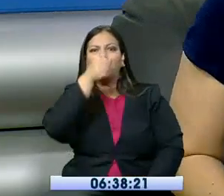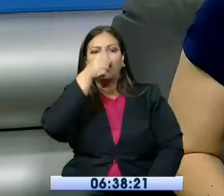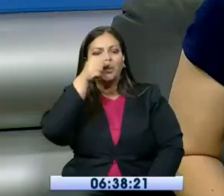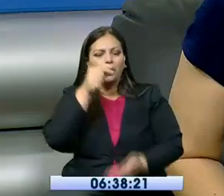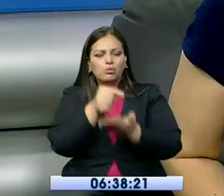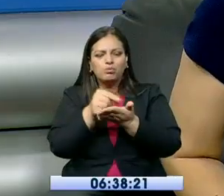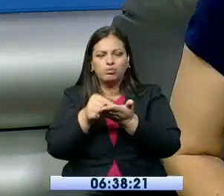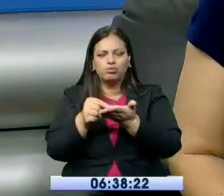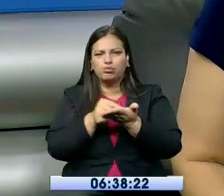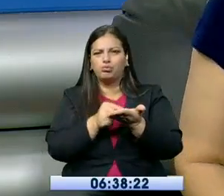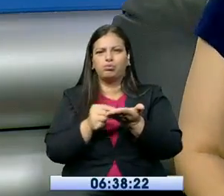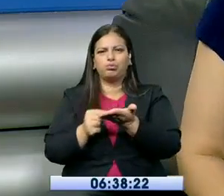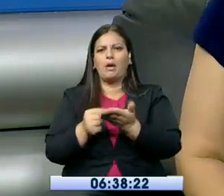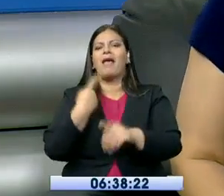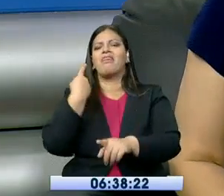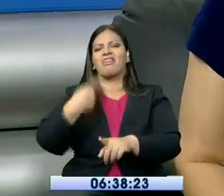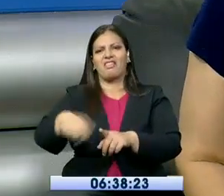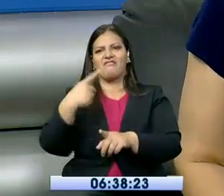droga.